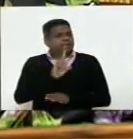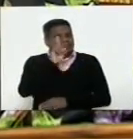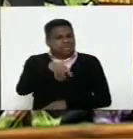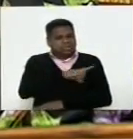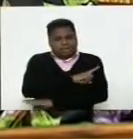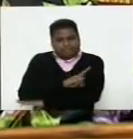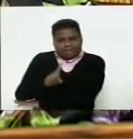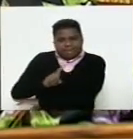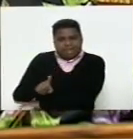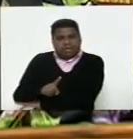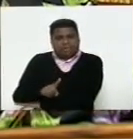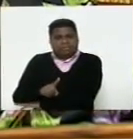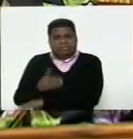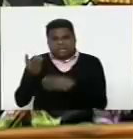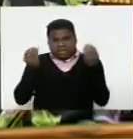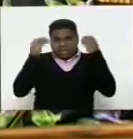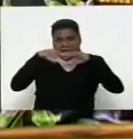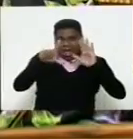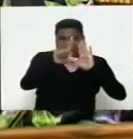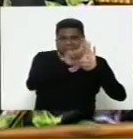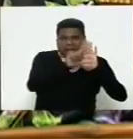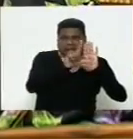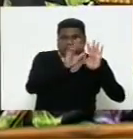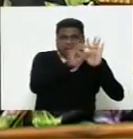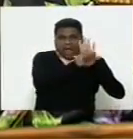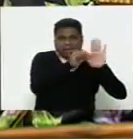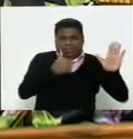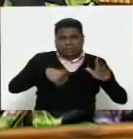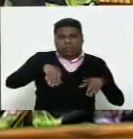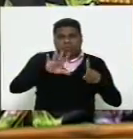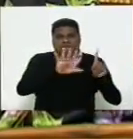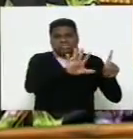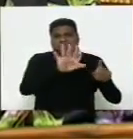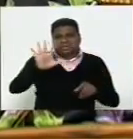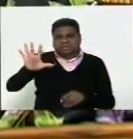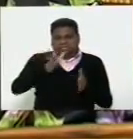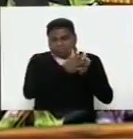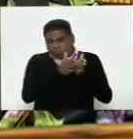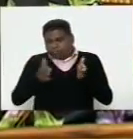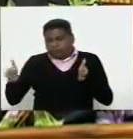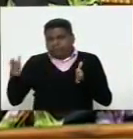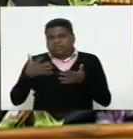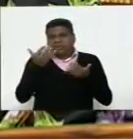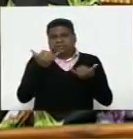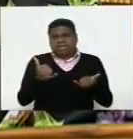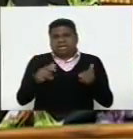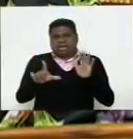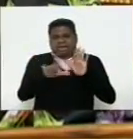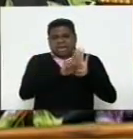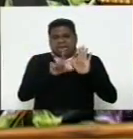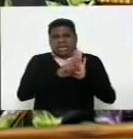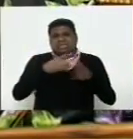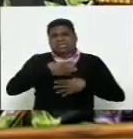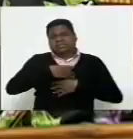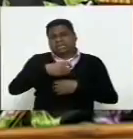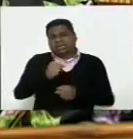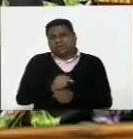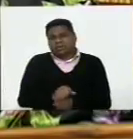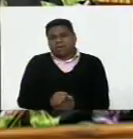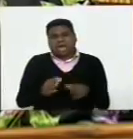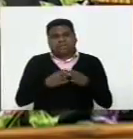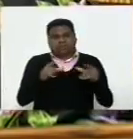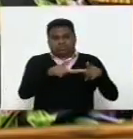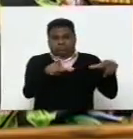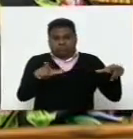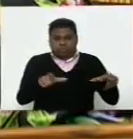de conformidad con los artículos 65 y siguientes de la Ley Orgánica de Salud a los centros